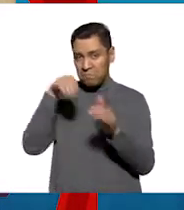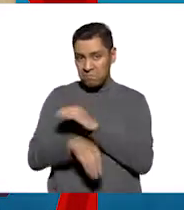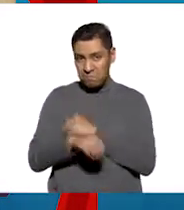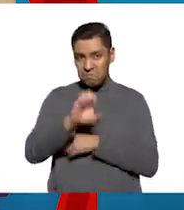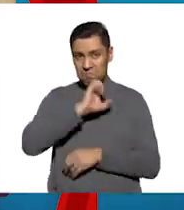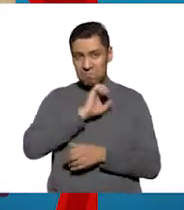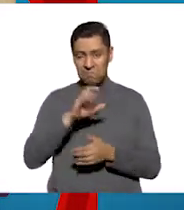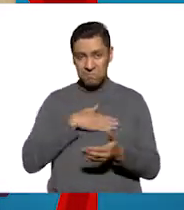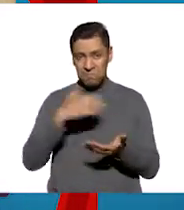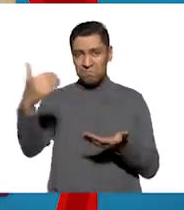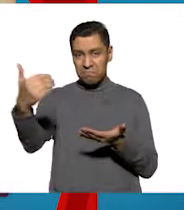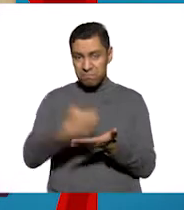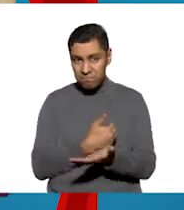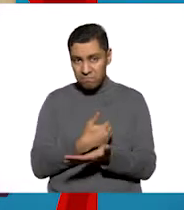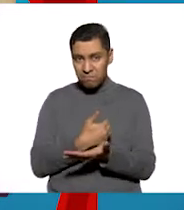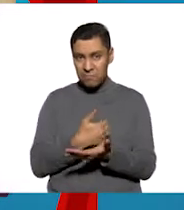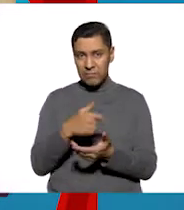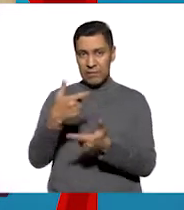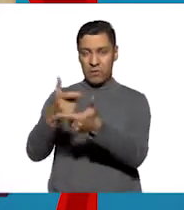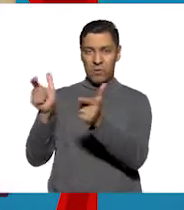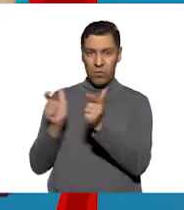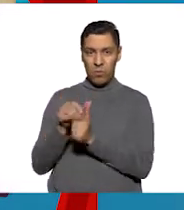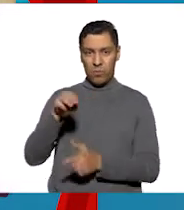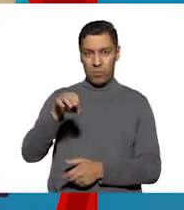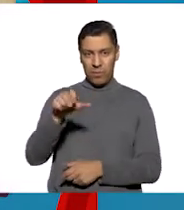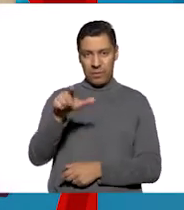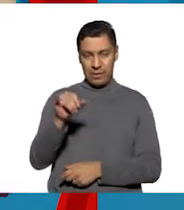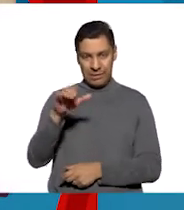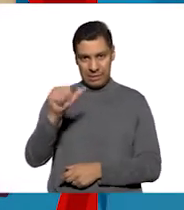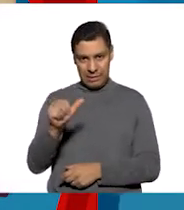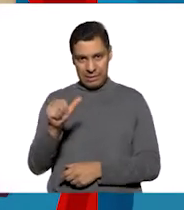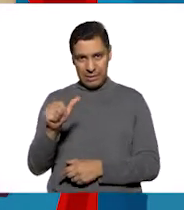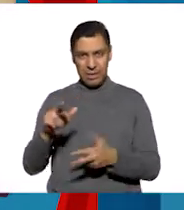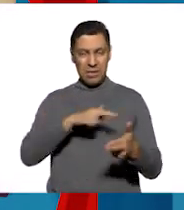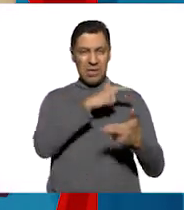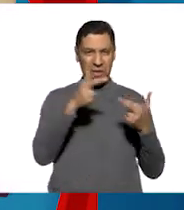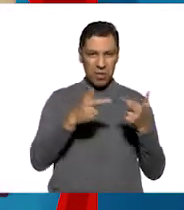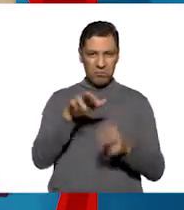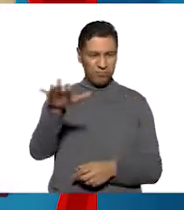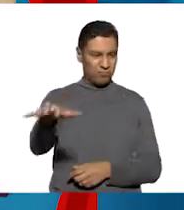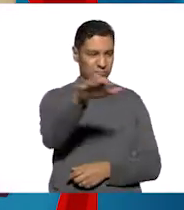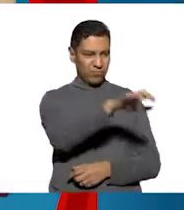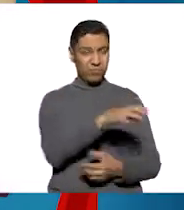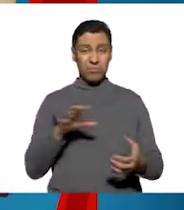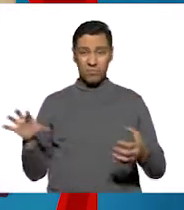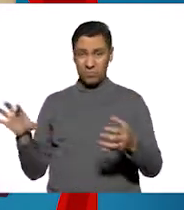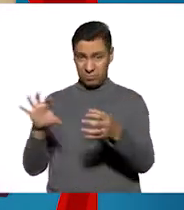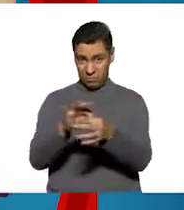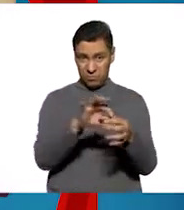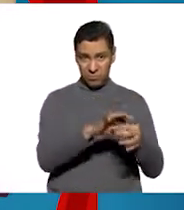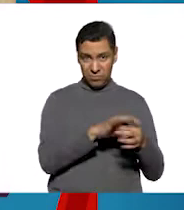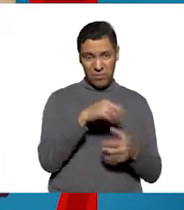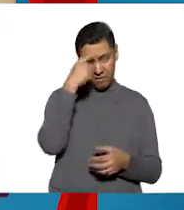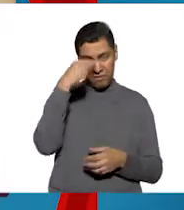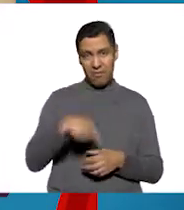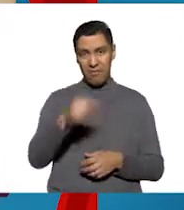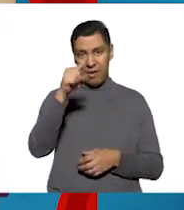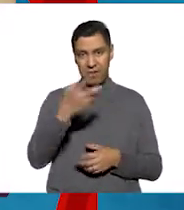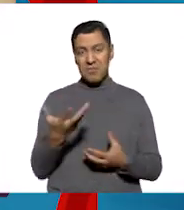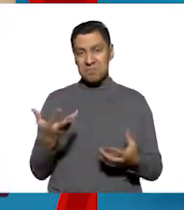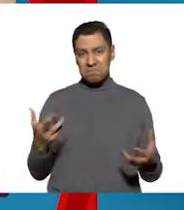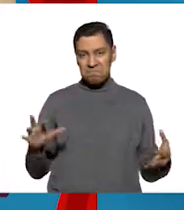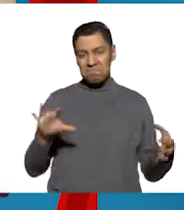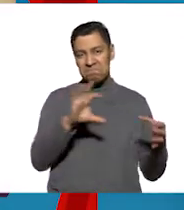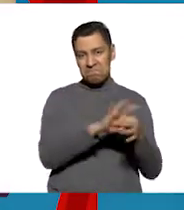la relación que tenían los mexicas con las poblaciones cercanas facilitó la alianza con los españoles?